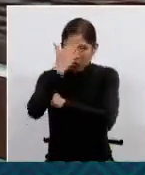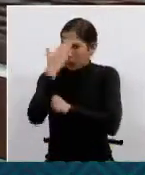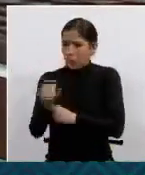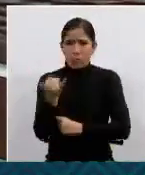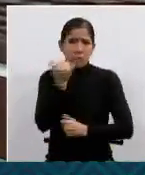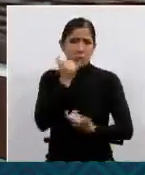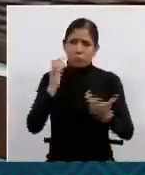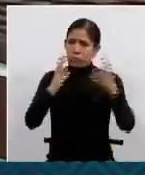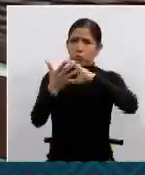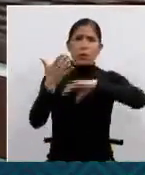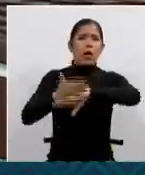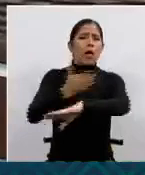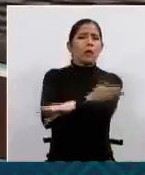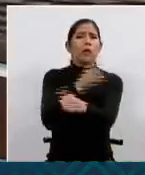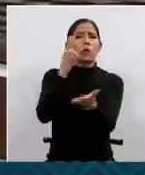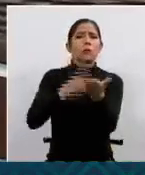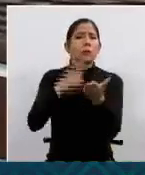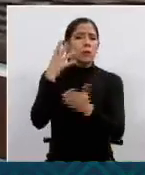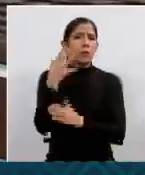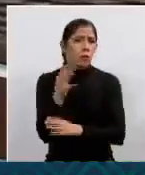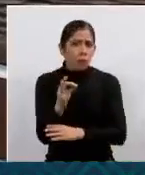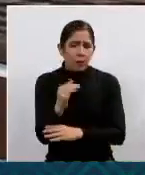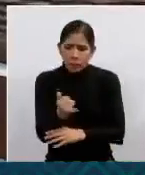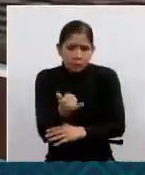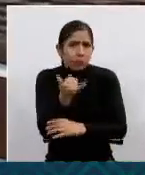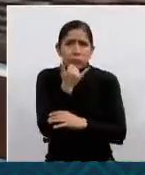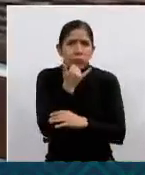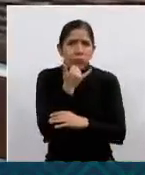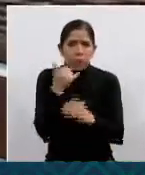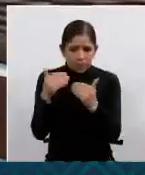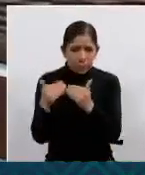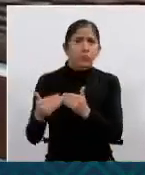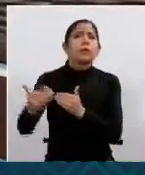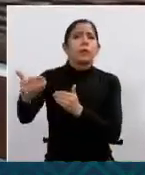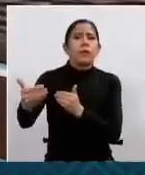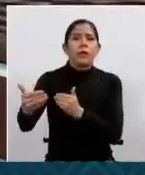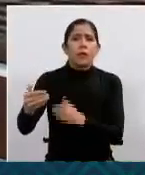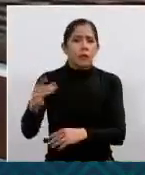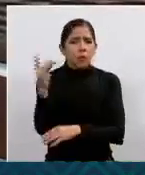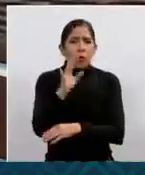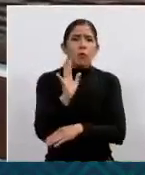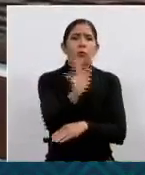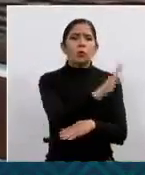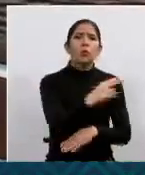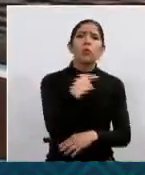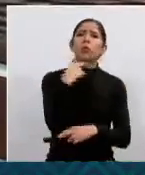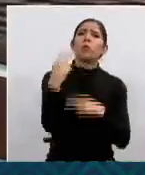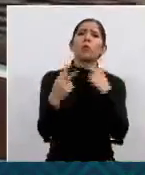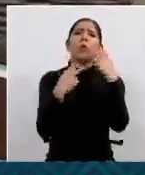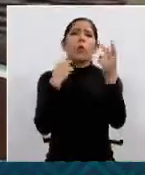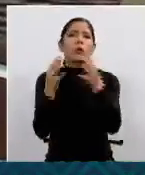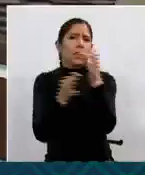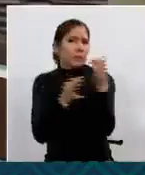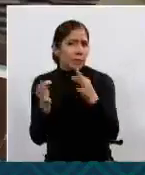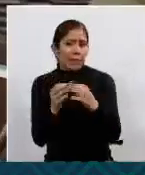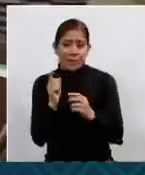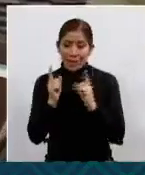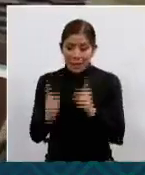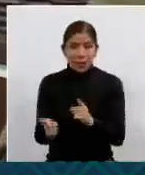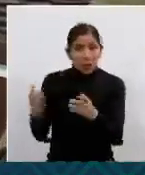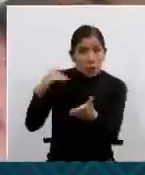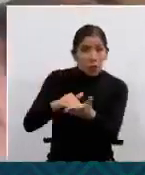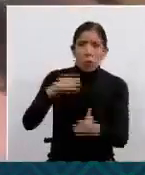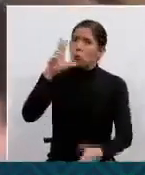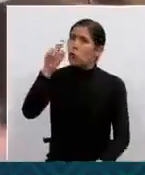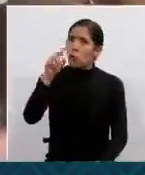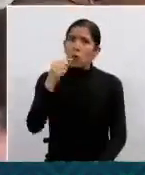el 2019, y con seguridad el país está haciendo conocer también su voz y está exigiendo que no debe volver a ocurrir este tipo